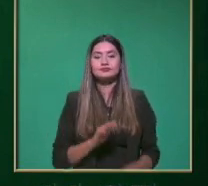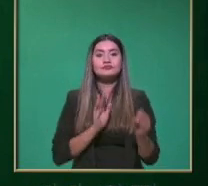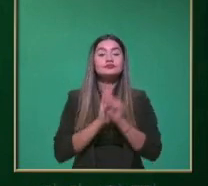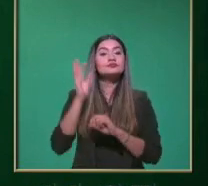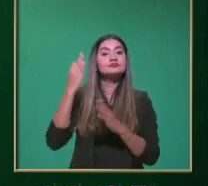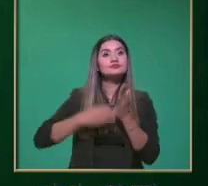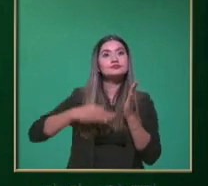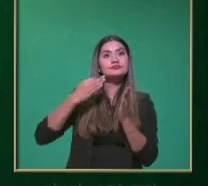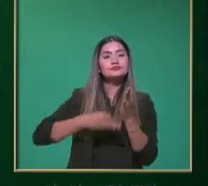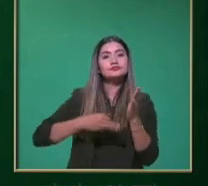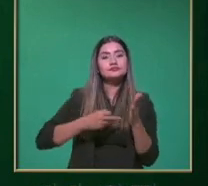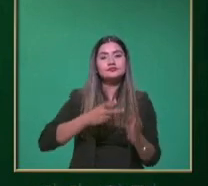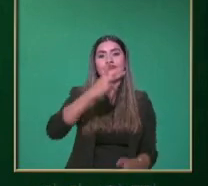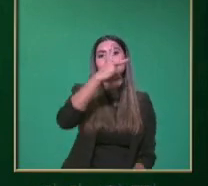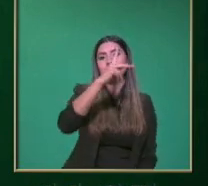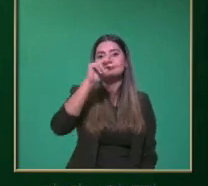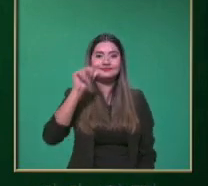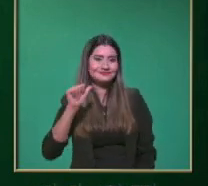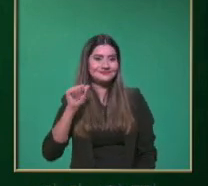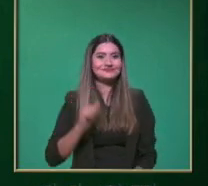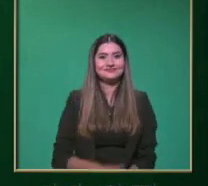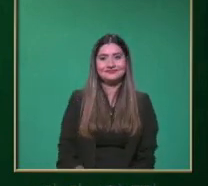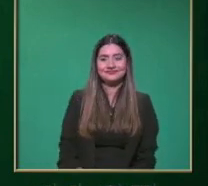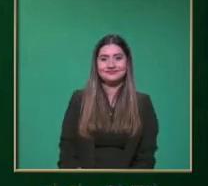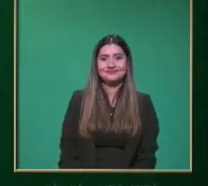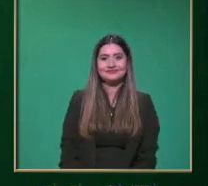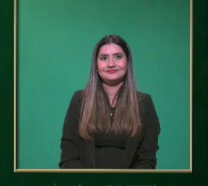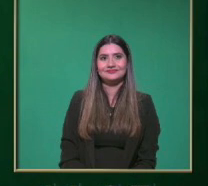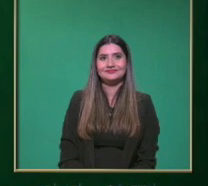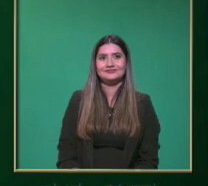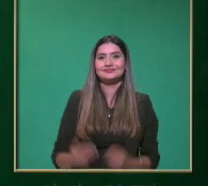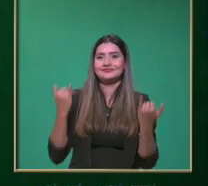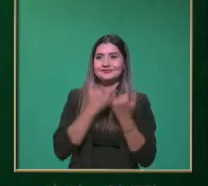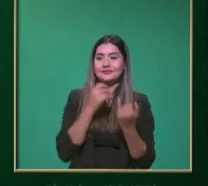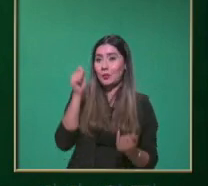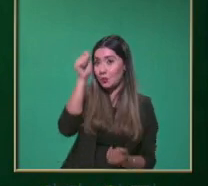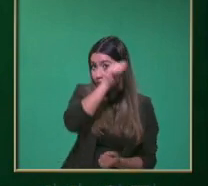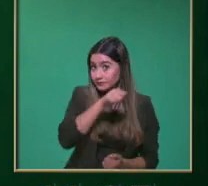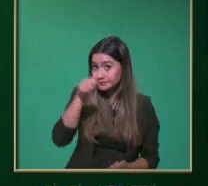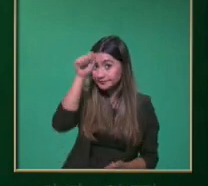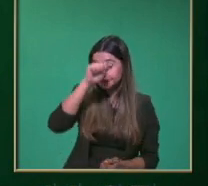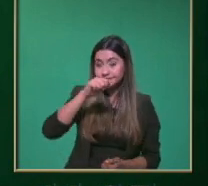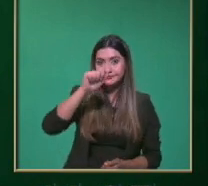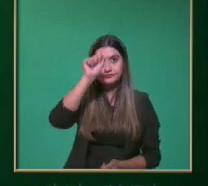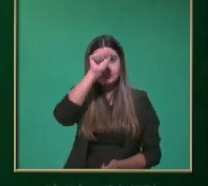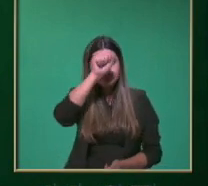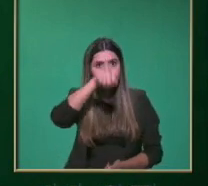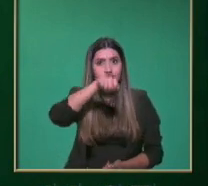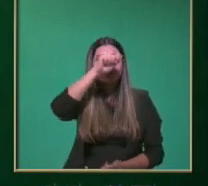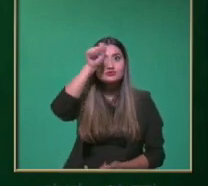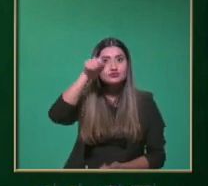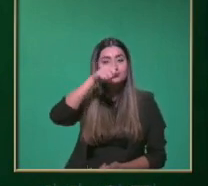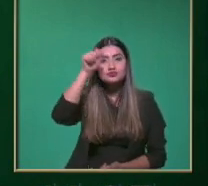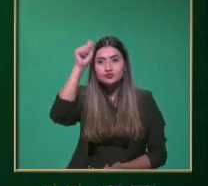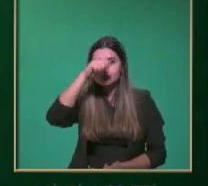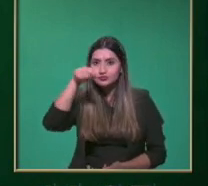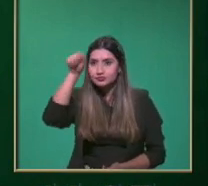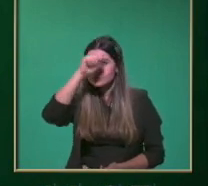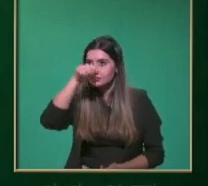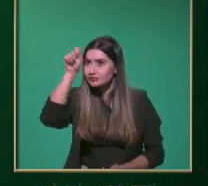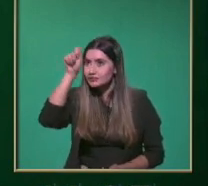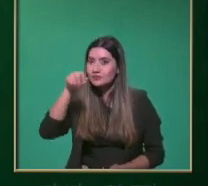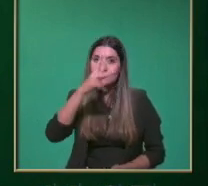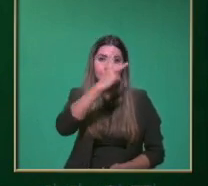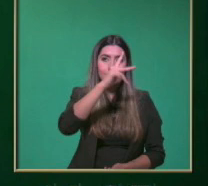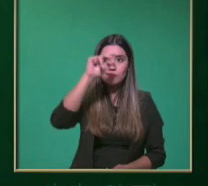¿Cuál falta? Pues pa. La voy a encerrar y voy a escribir. Pueden ir escribiendo, niños, en los comentarios